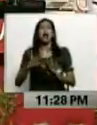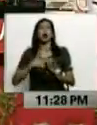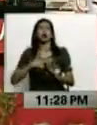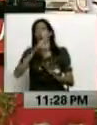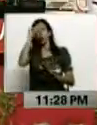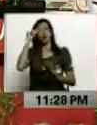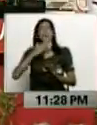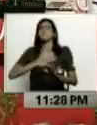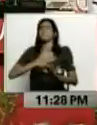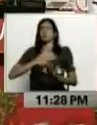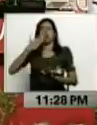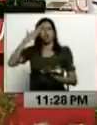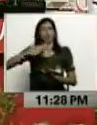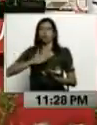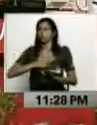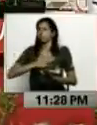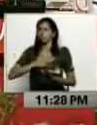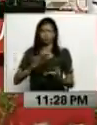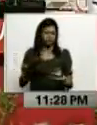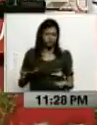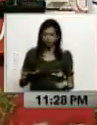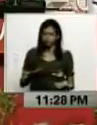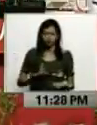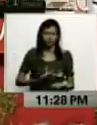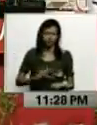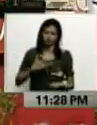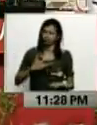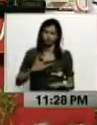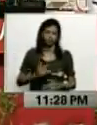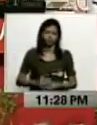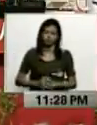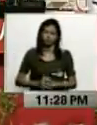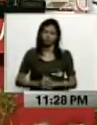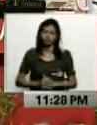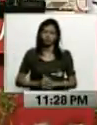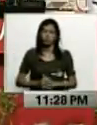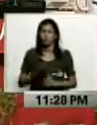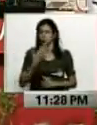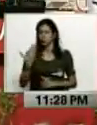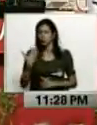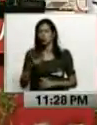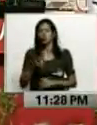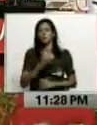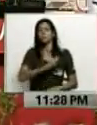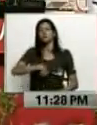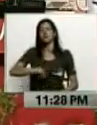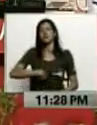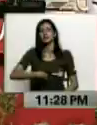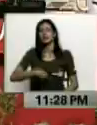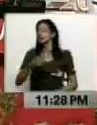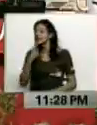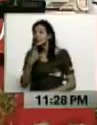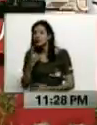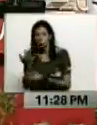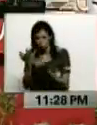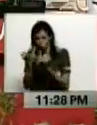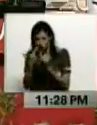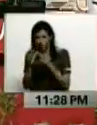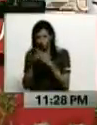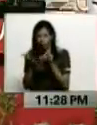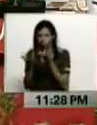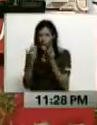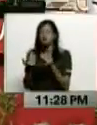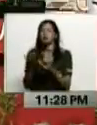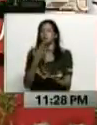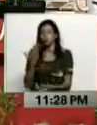Fuerza Armada nuestra Fuerza Armada recientemente el presidente cuenta todo